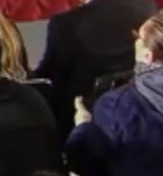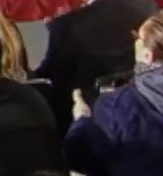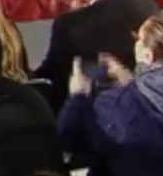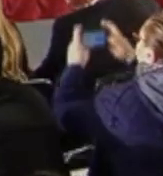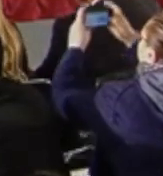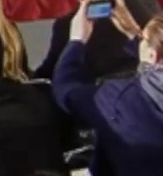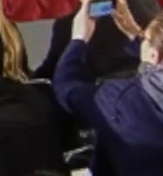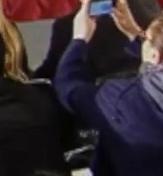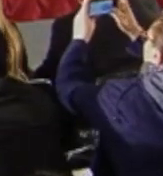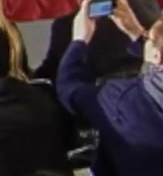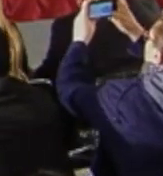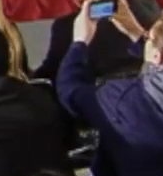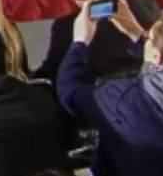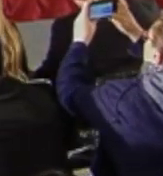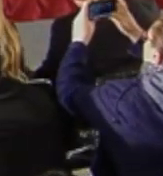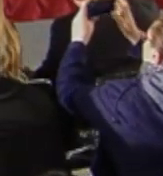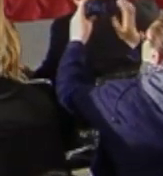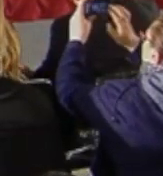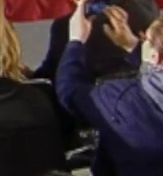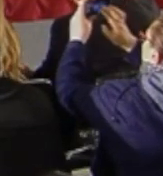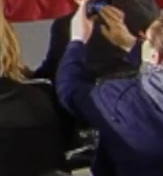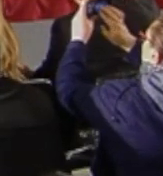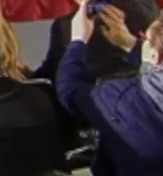Es también